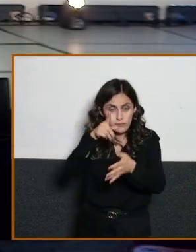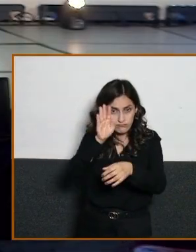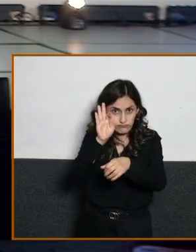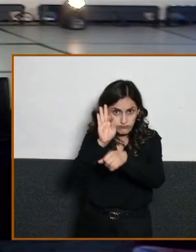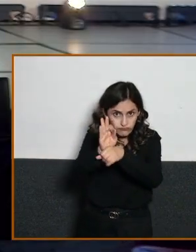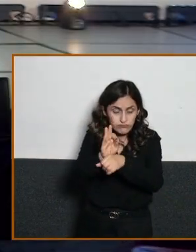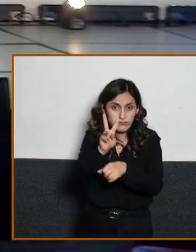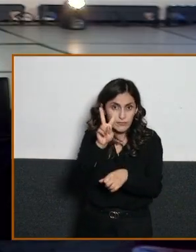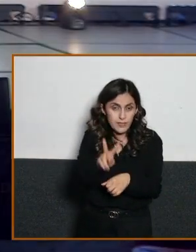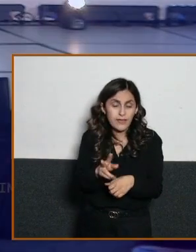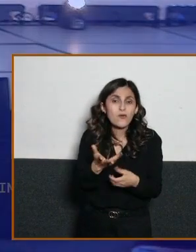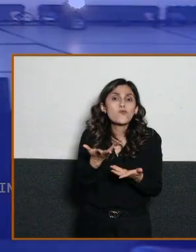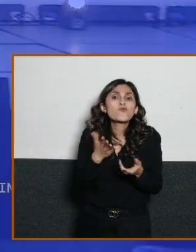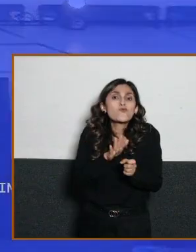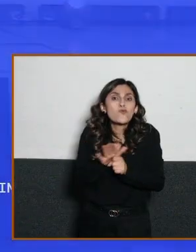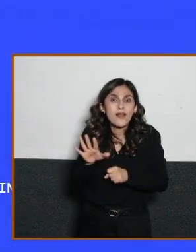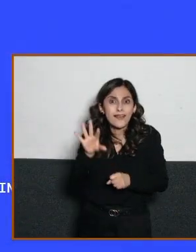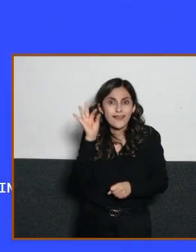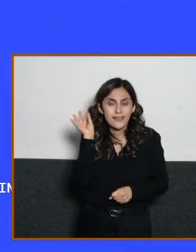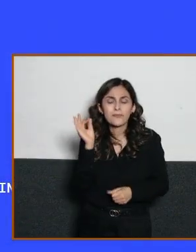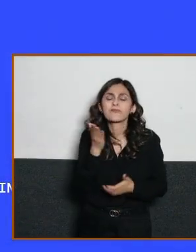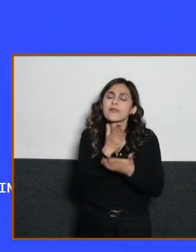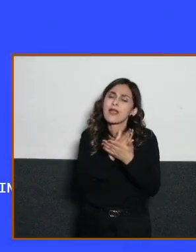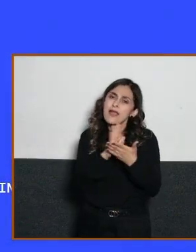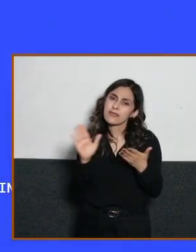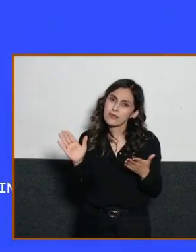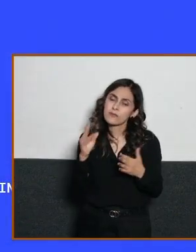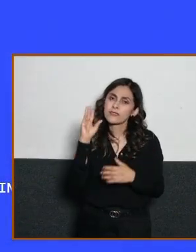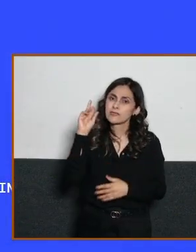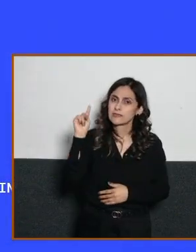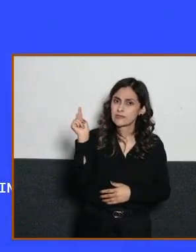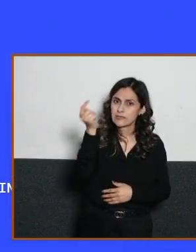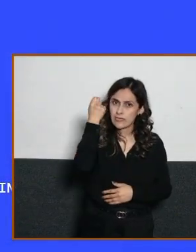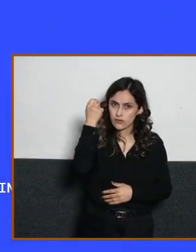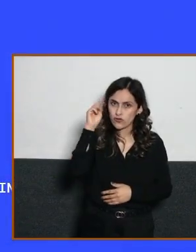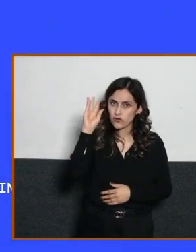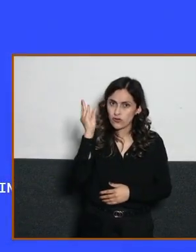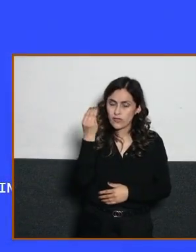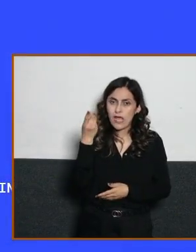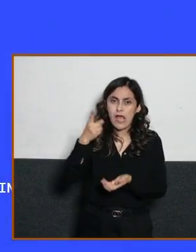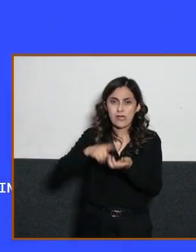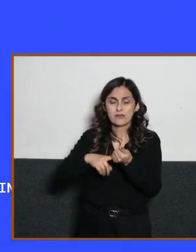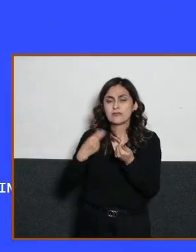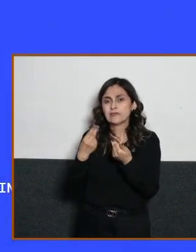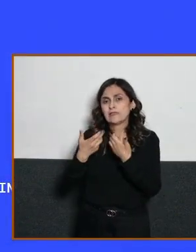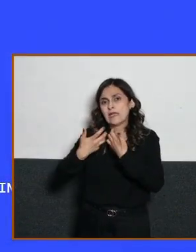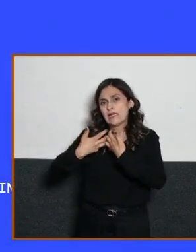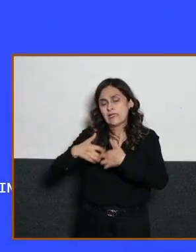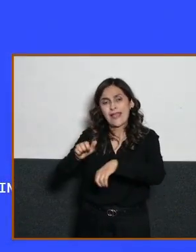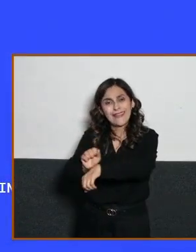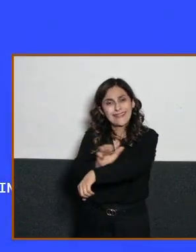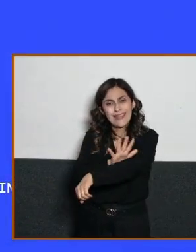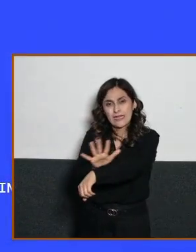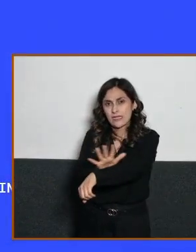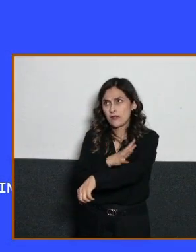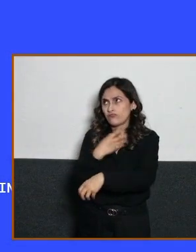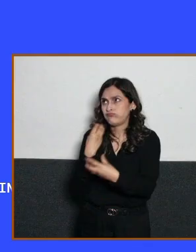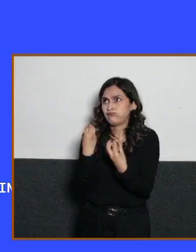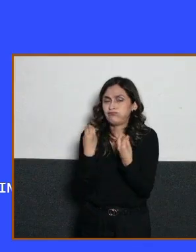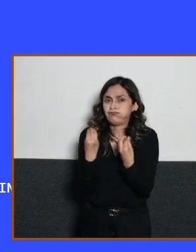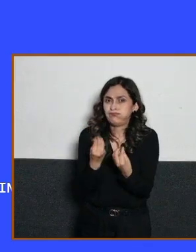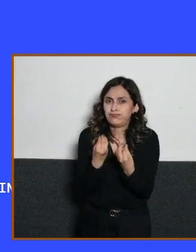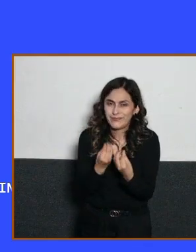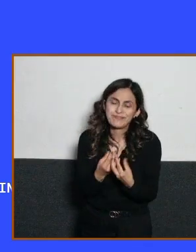Y además de todo, estas tecnologías requieren de un montón de energía. Es decir, hay un